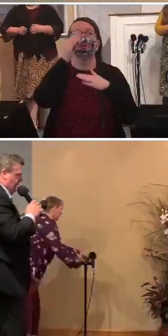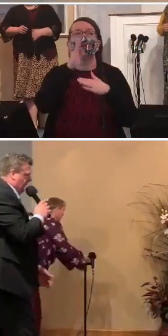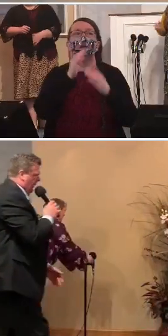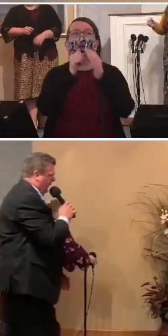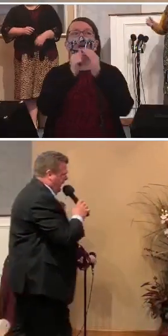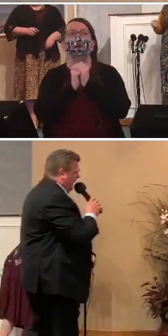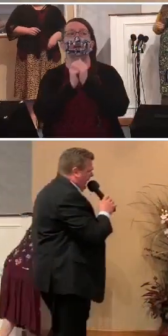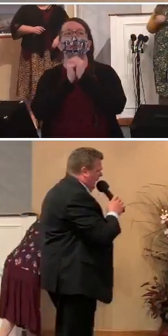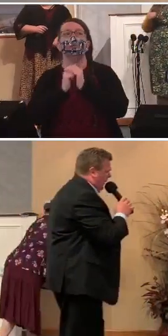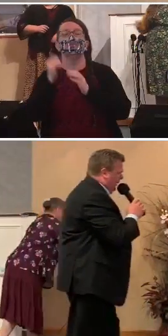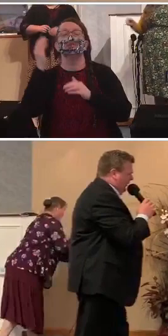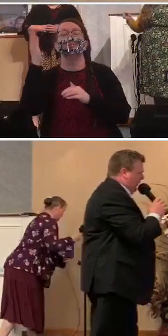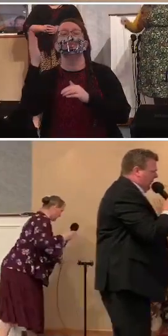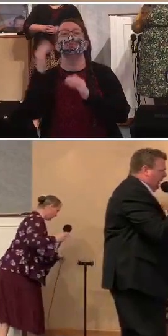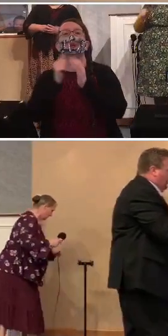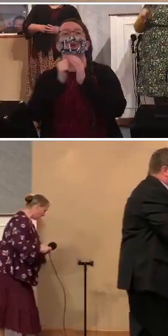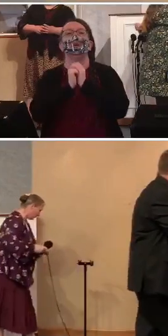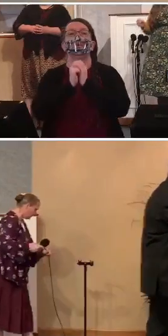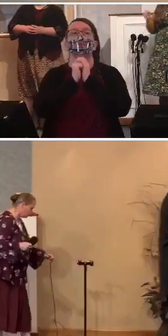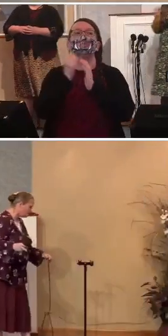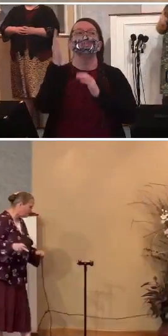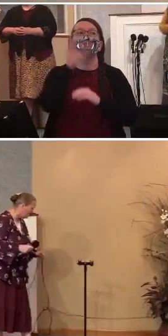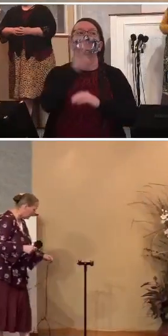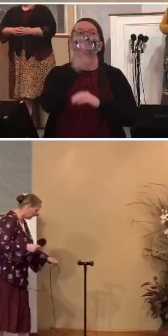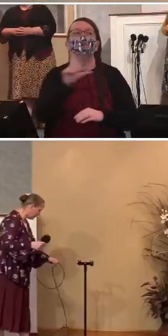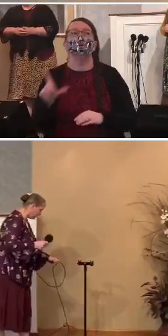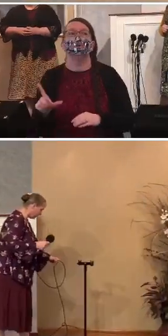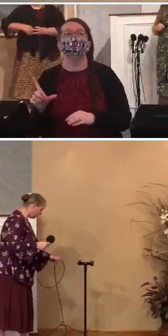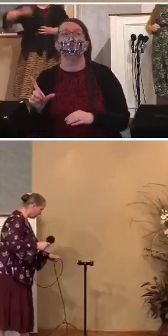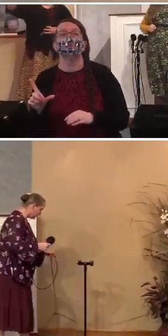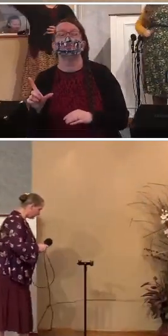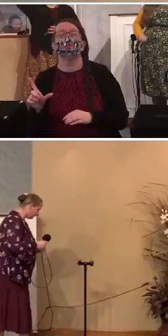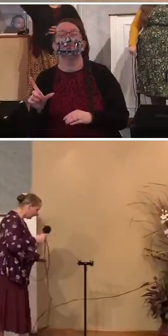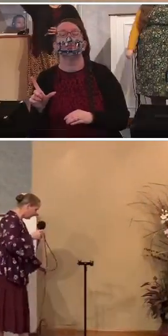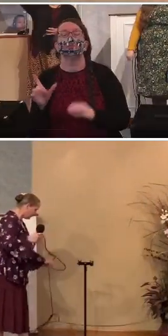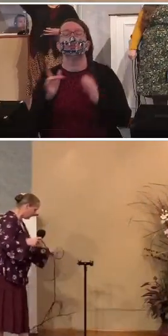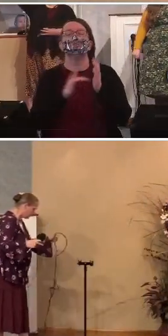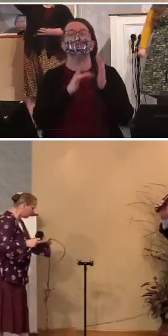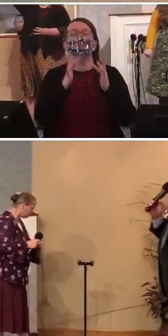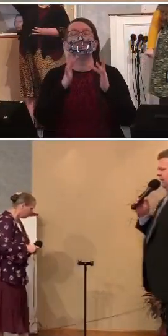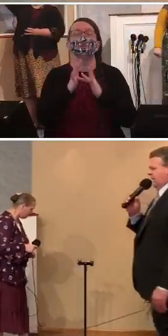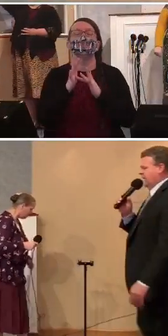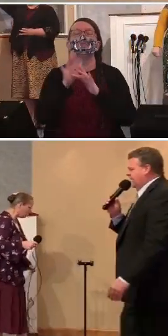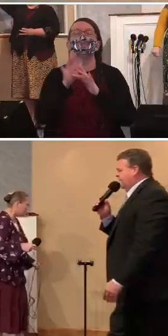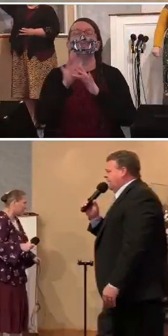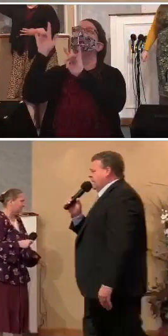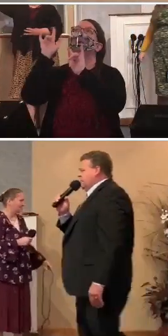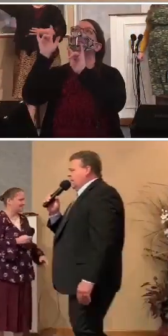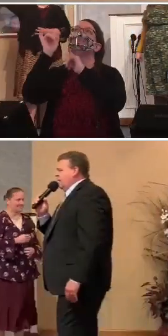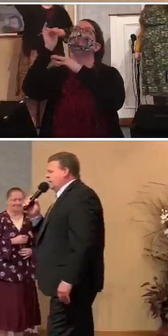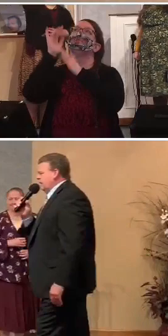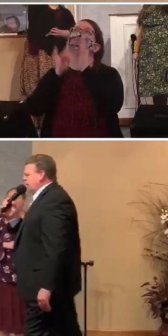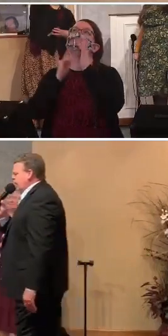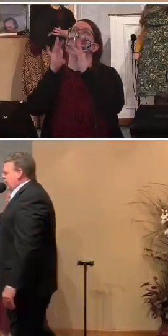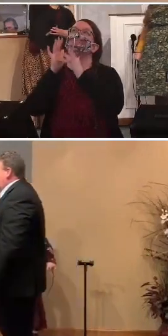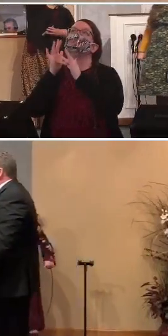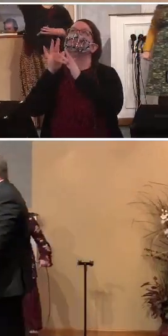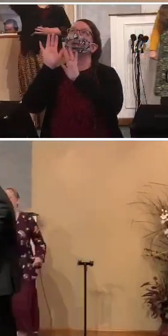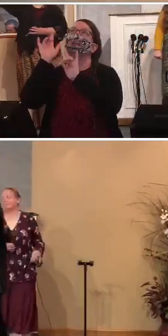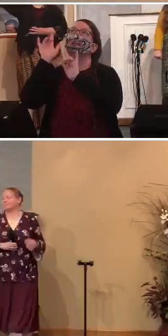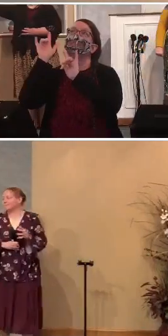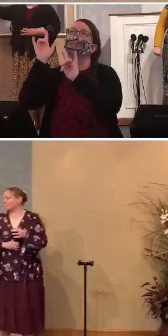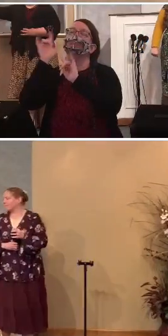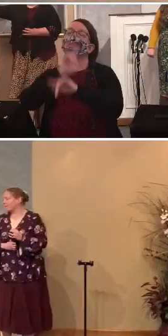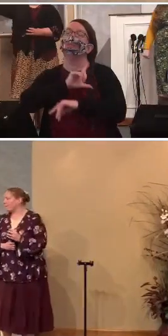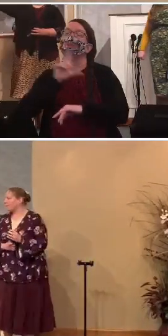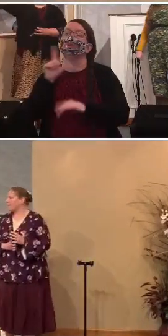alabo. Oh, yo te alabo, Señor Jesús. Jesús, yo te amo. Jesús, yo te amo, Dios.